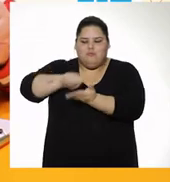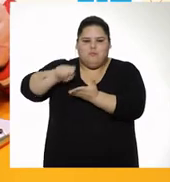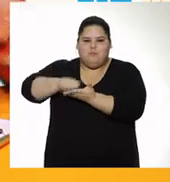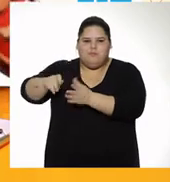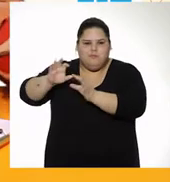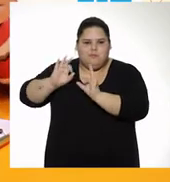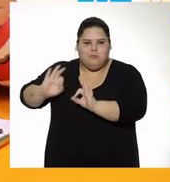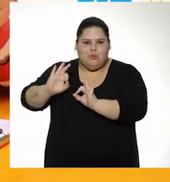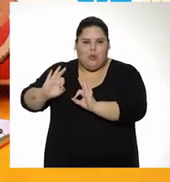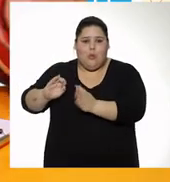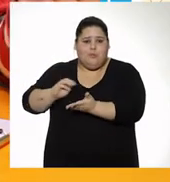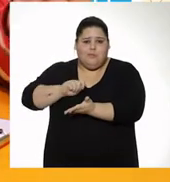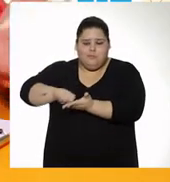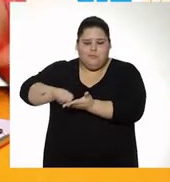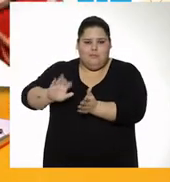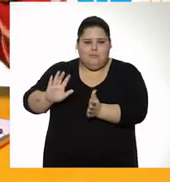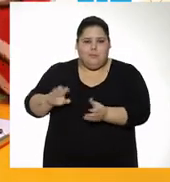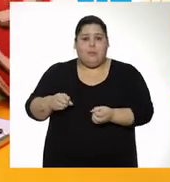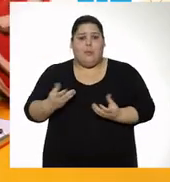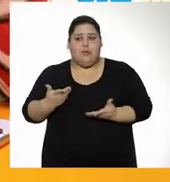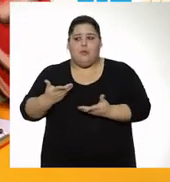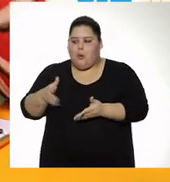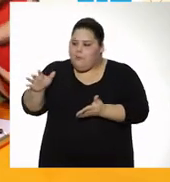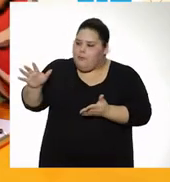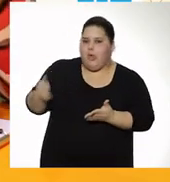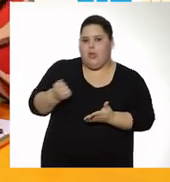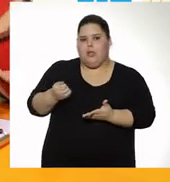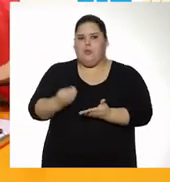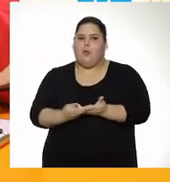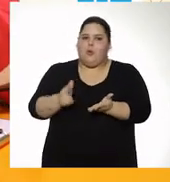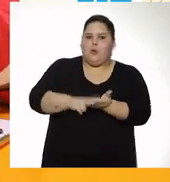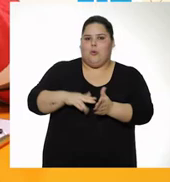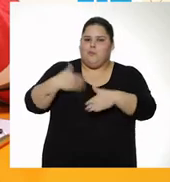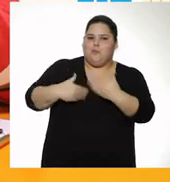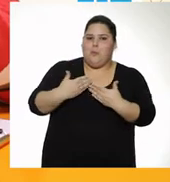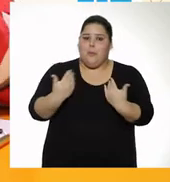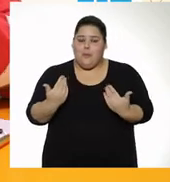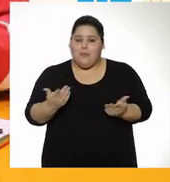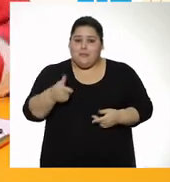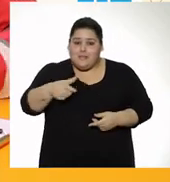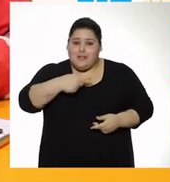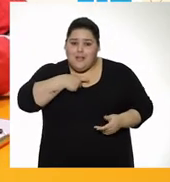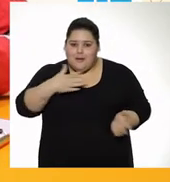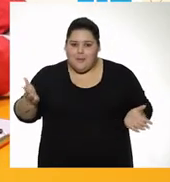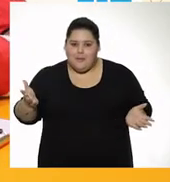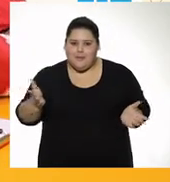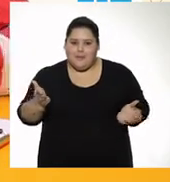anotar. Entonces, con eso podemos repetir la experiencia. ¿Se animan? Dale.